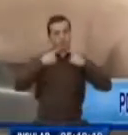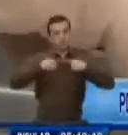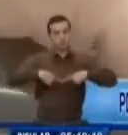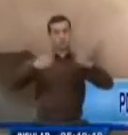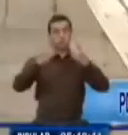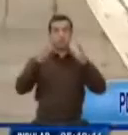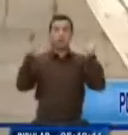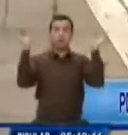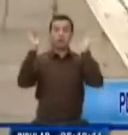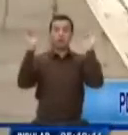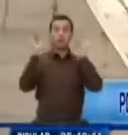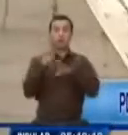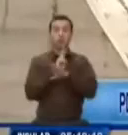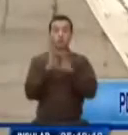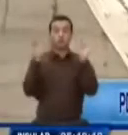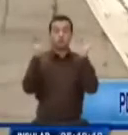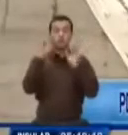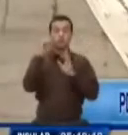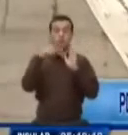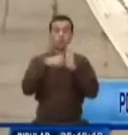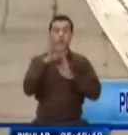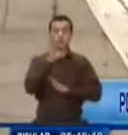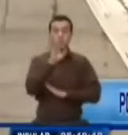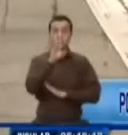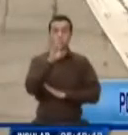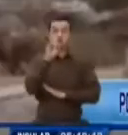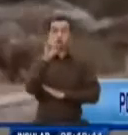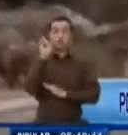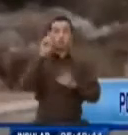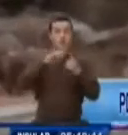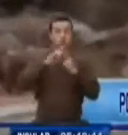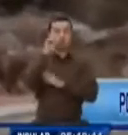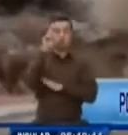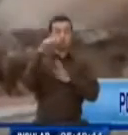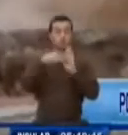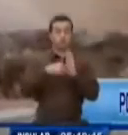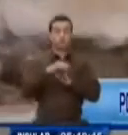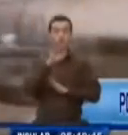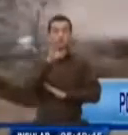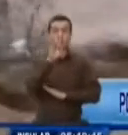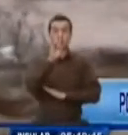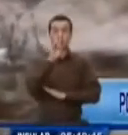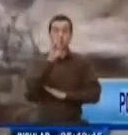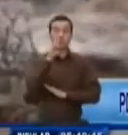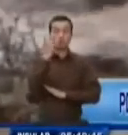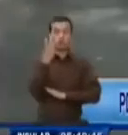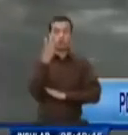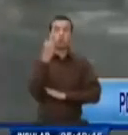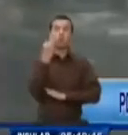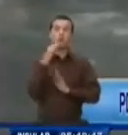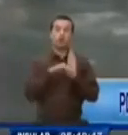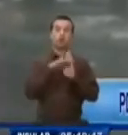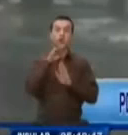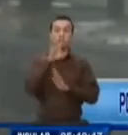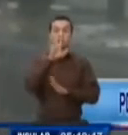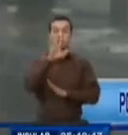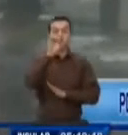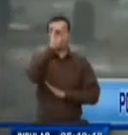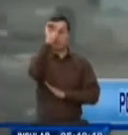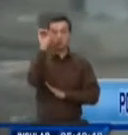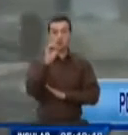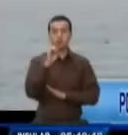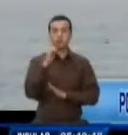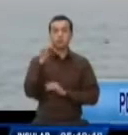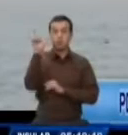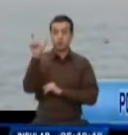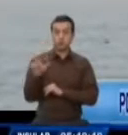energía en el mundo entre 1971 y 2012 creció 2,5% y que un habitante de un país